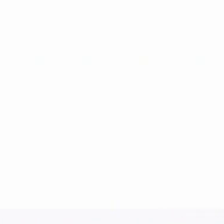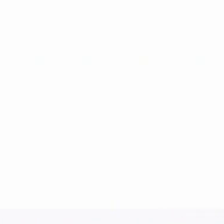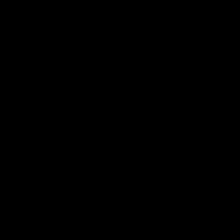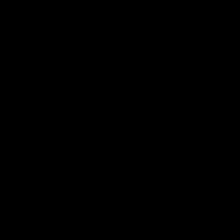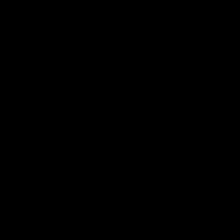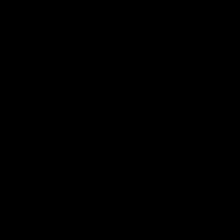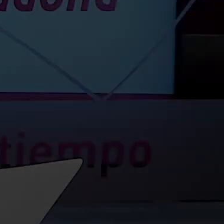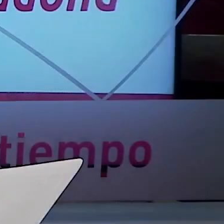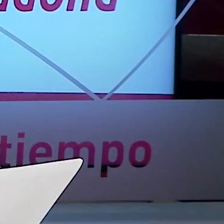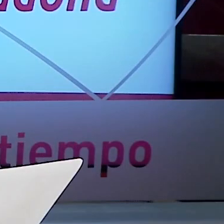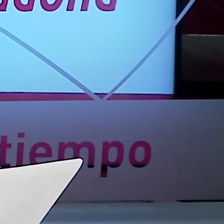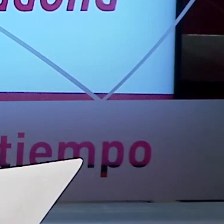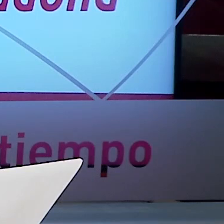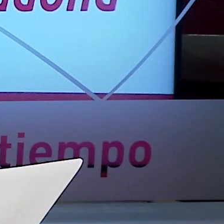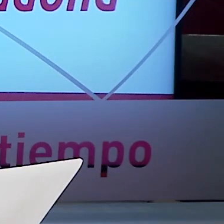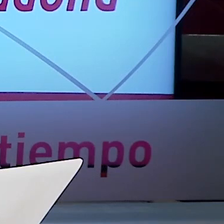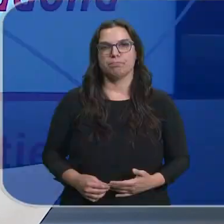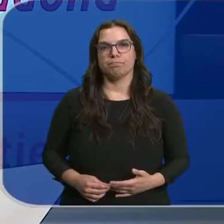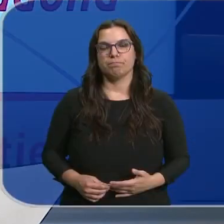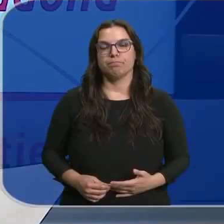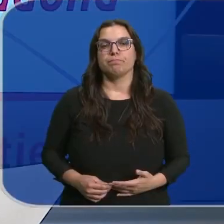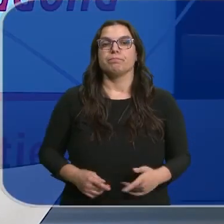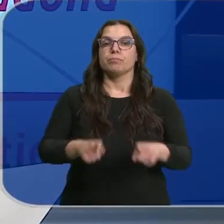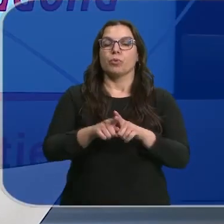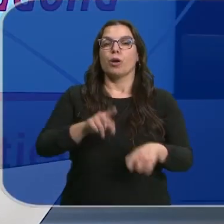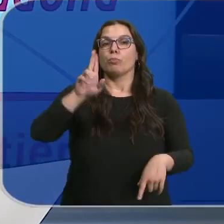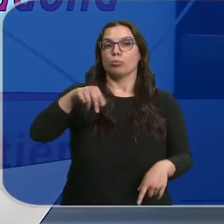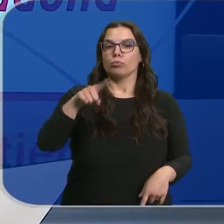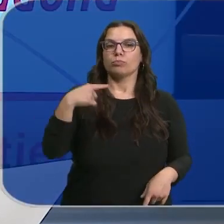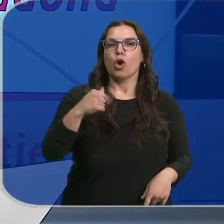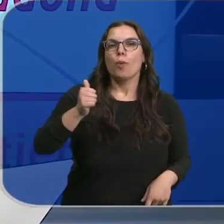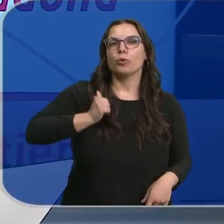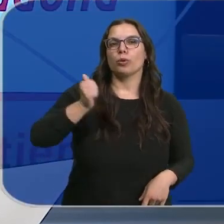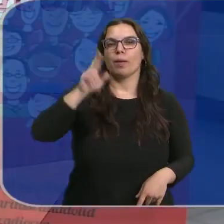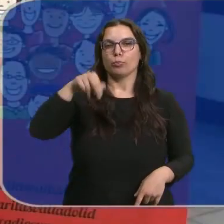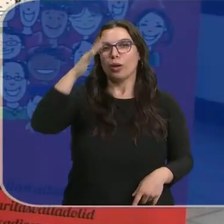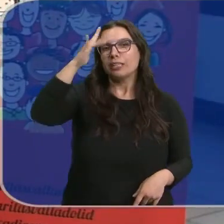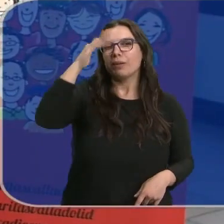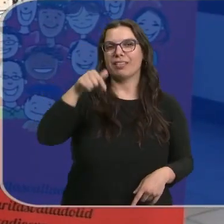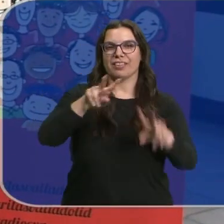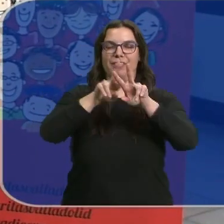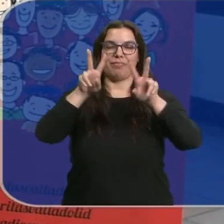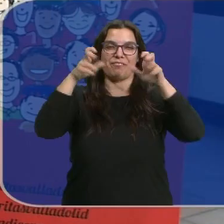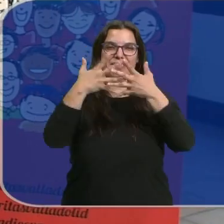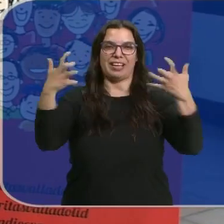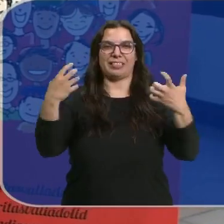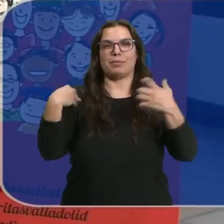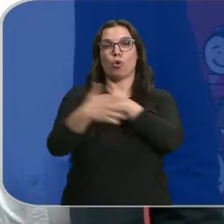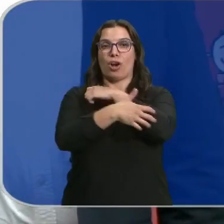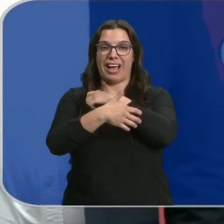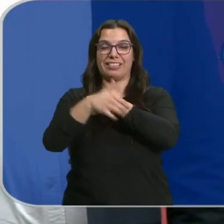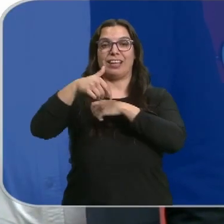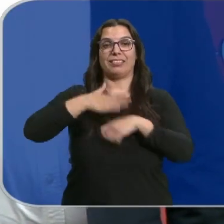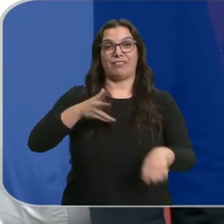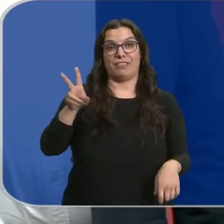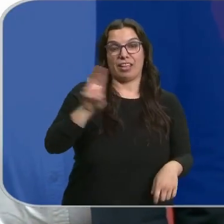Banco. Tú tienes mucho que ver, somos oportunidad, somos esperanza. Ese es el lema con el que Cáritas Diocesana